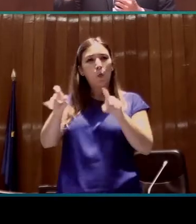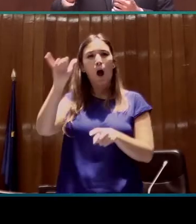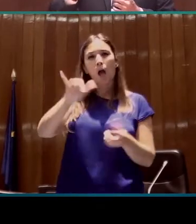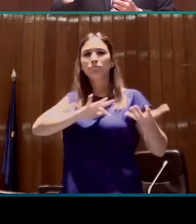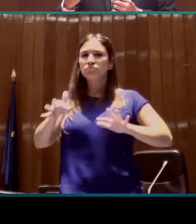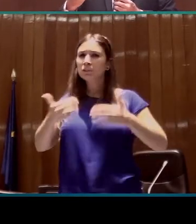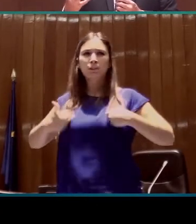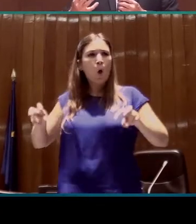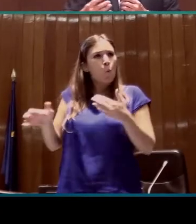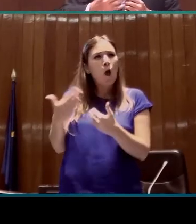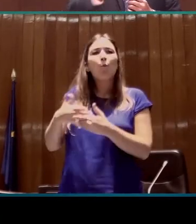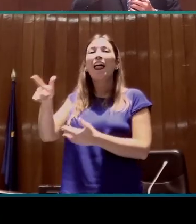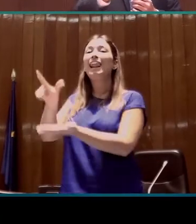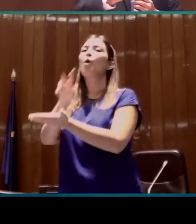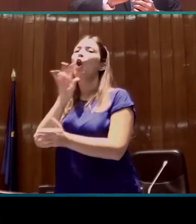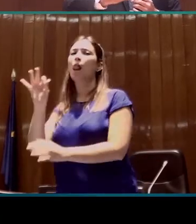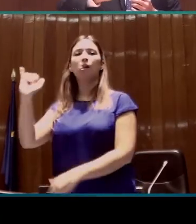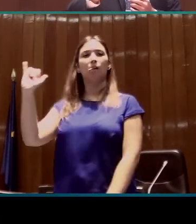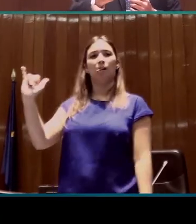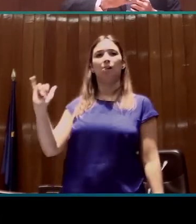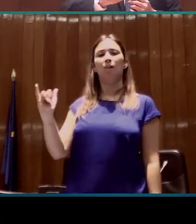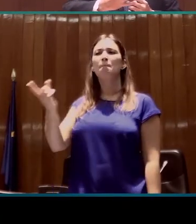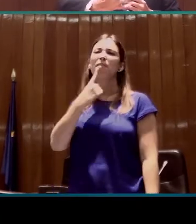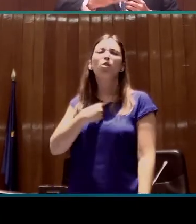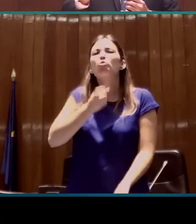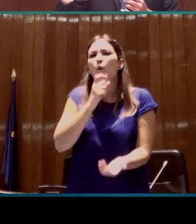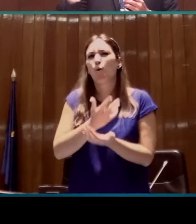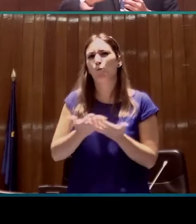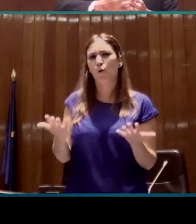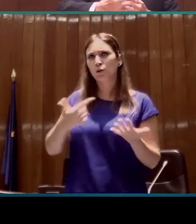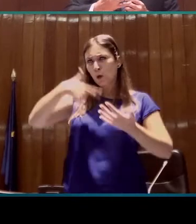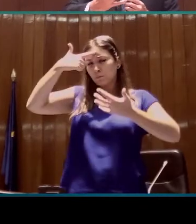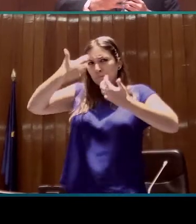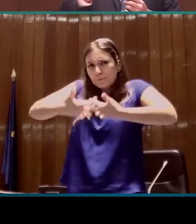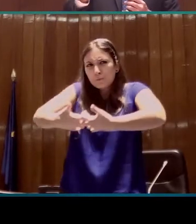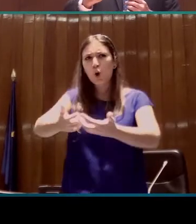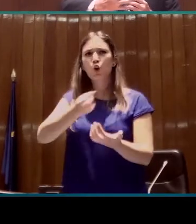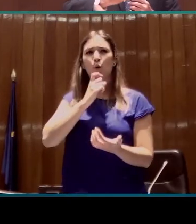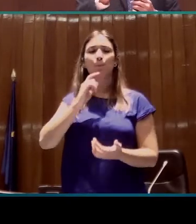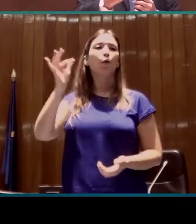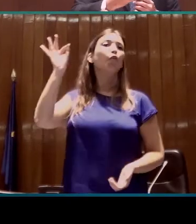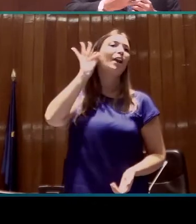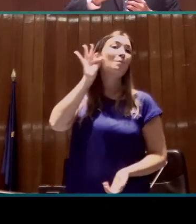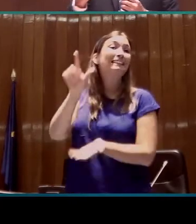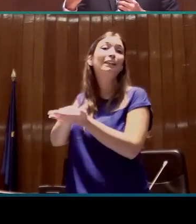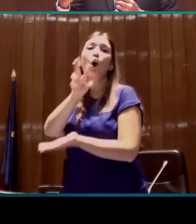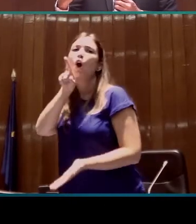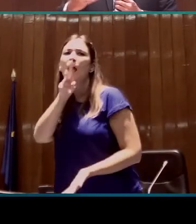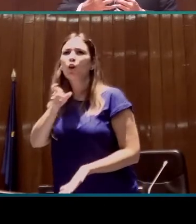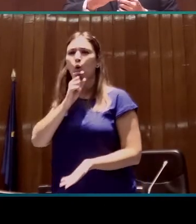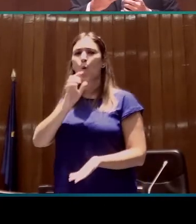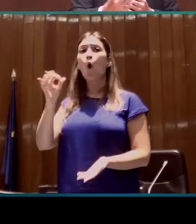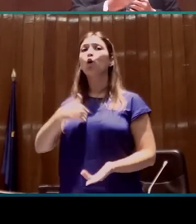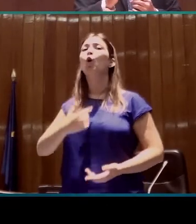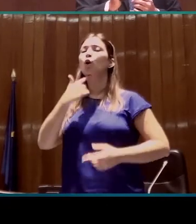simuladores, que nos están indicando qué parámetros y cómo computamos esa serie de fonemas, cómo esos fonemas los